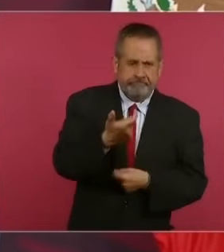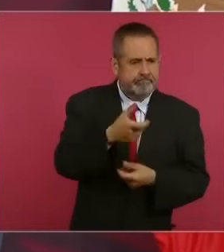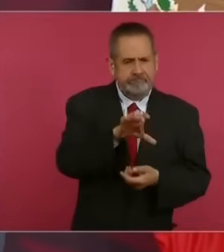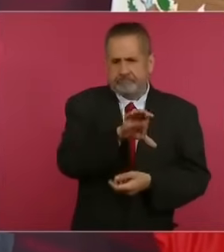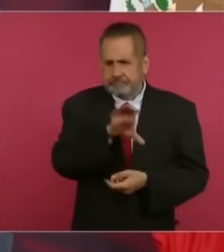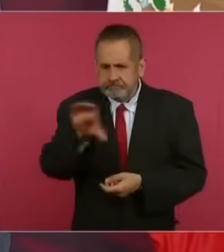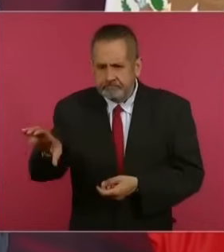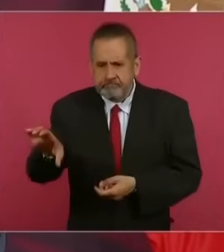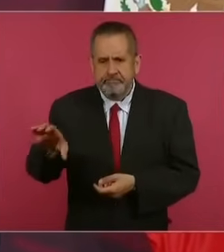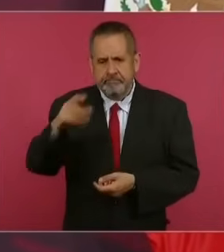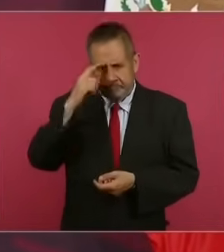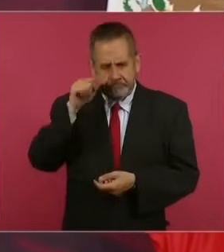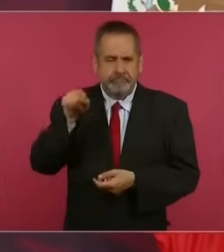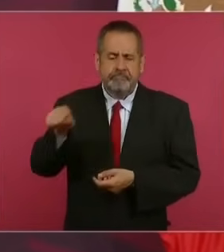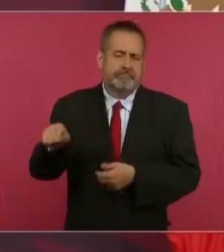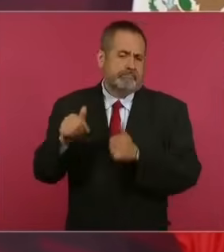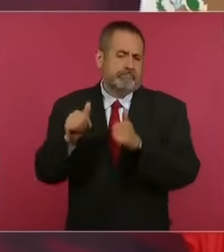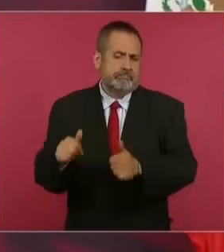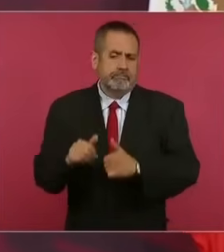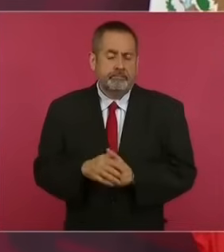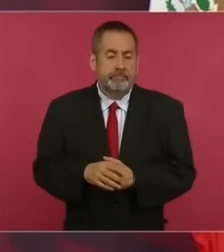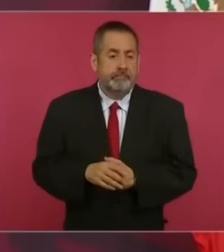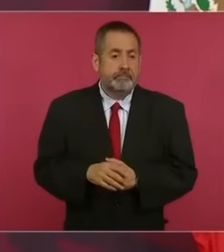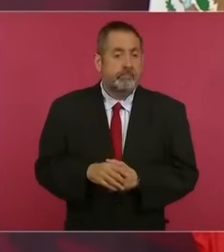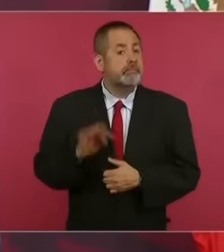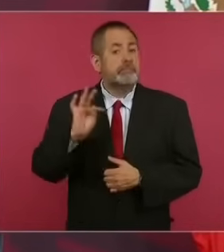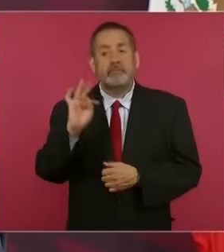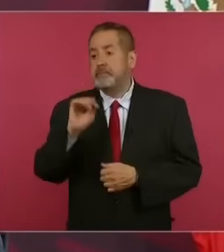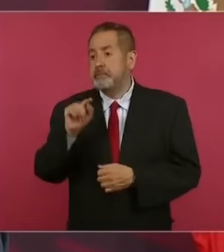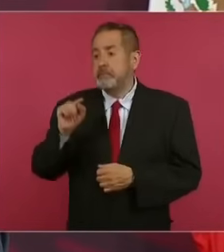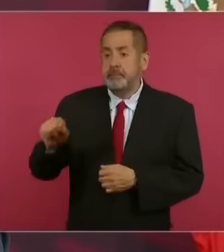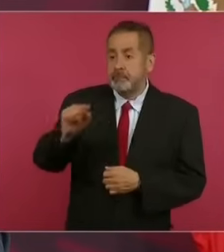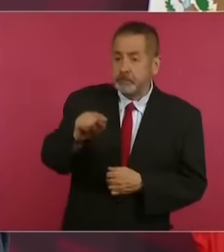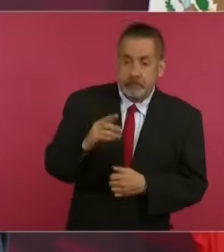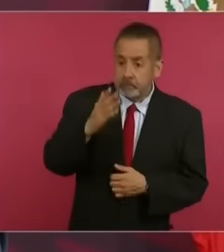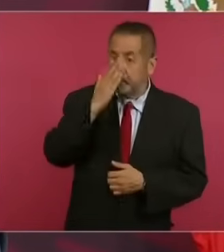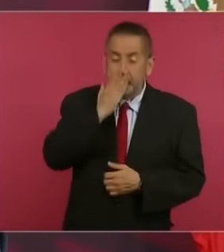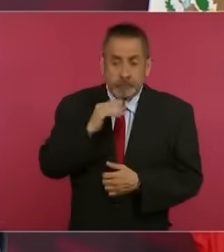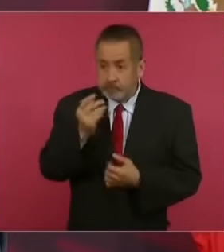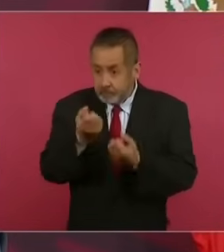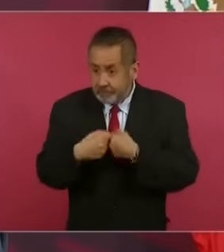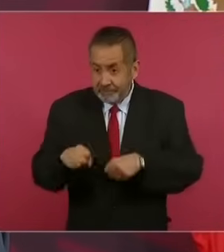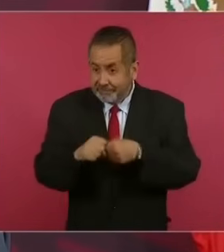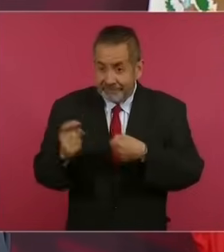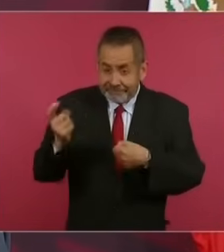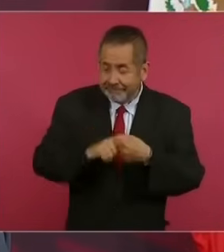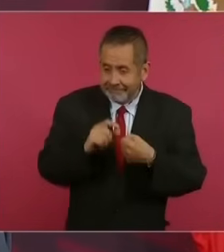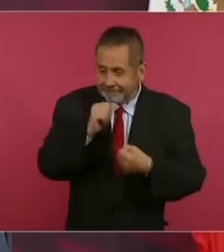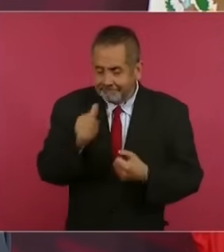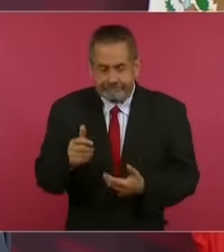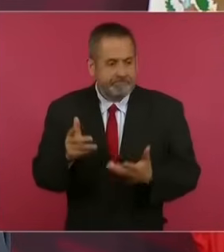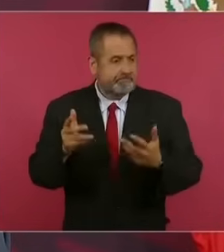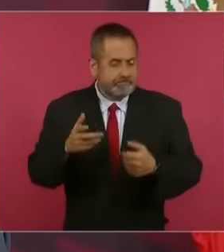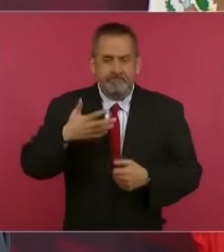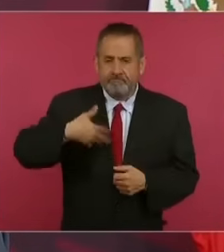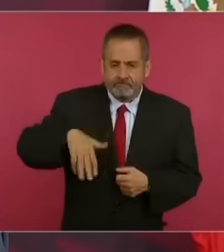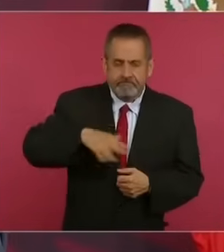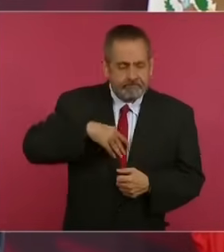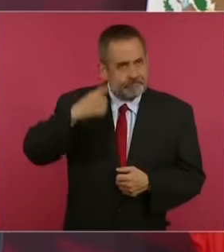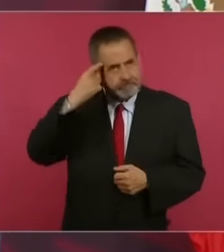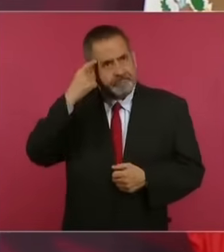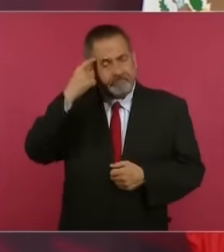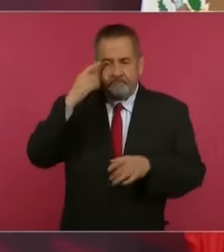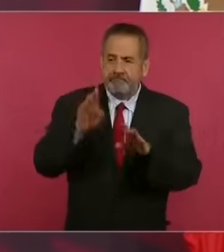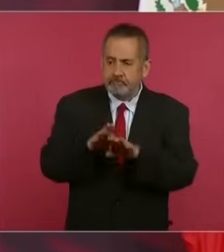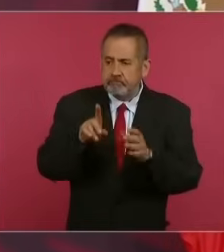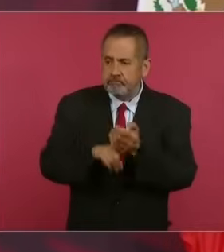Los que no tienen seguro, vamos a buscar la forma de que puedan